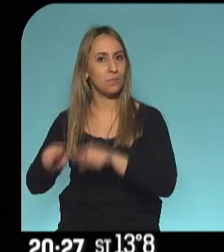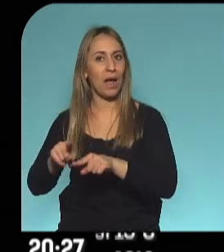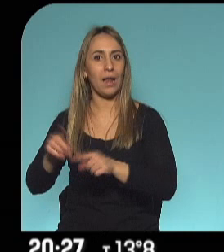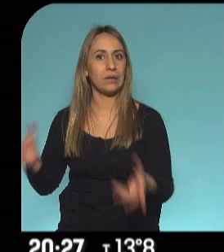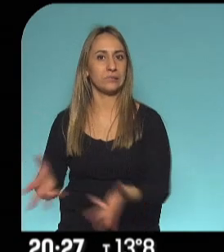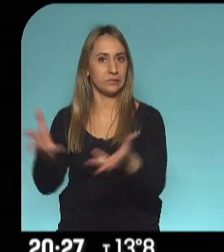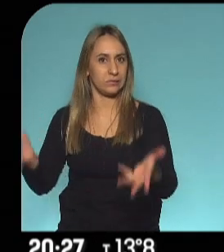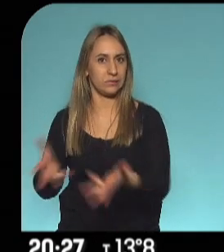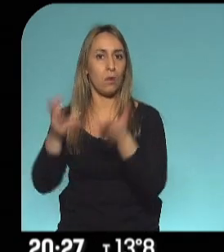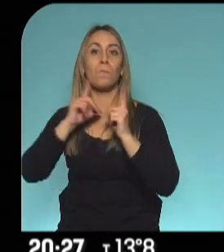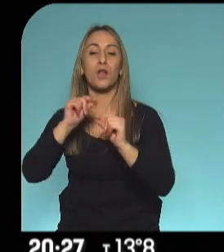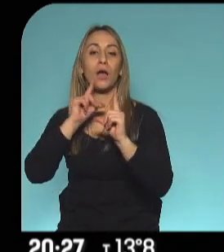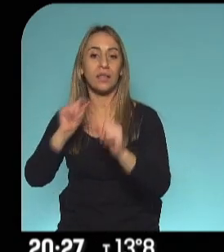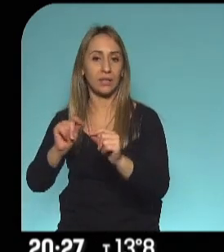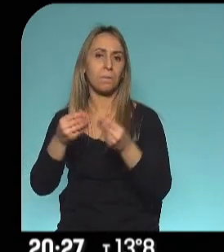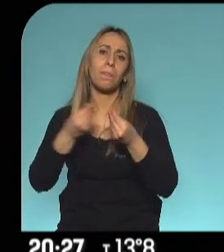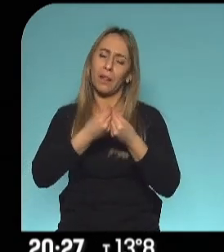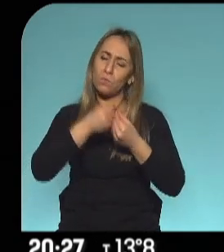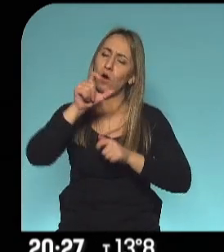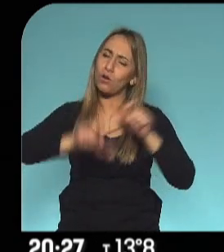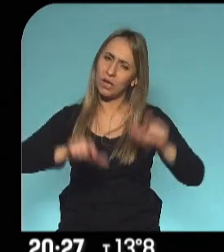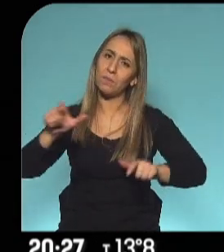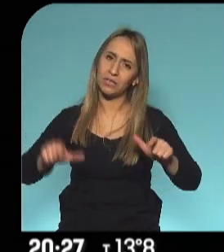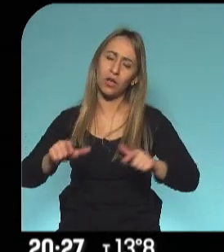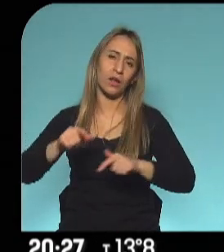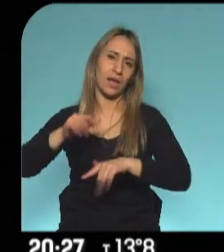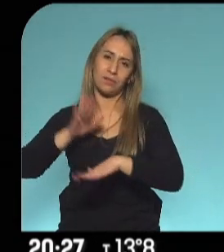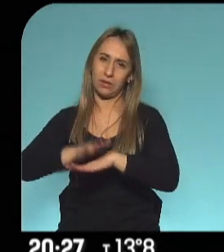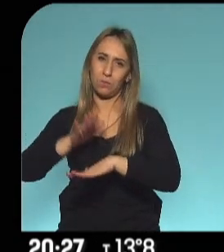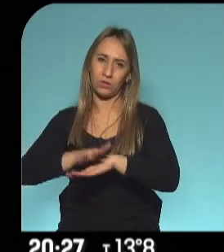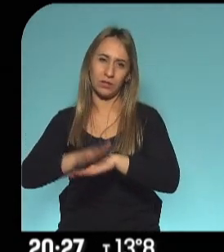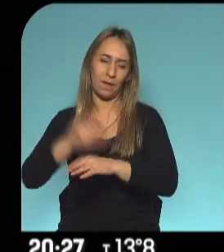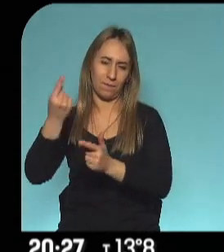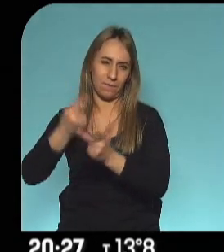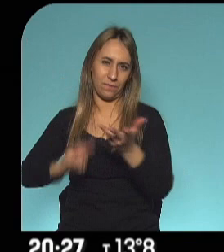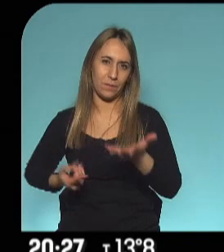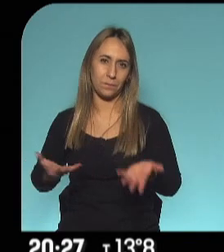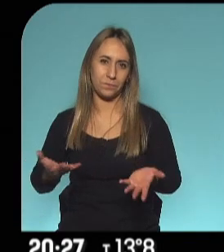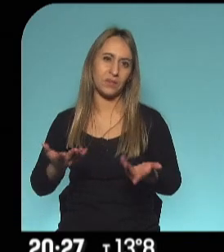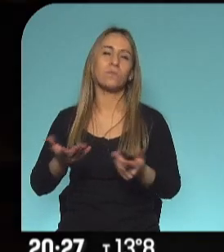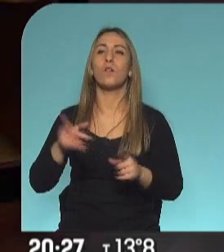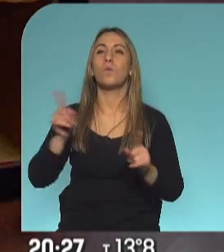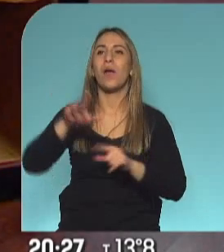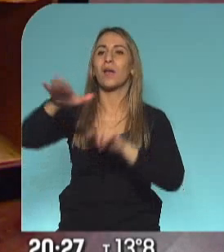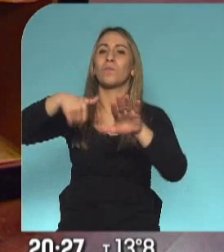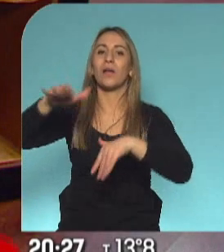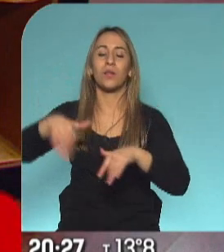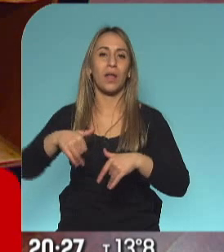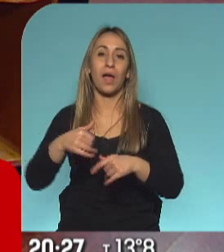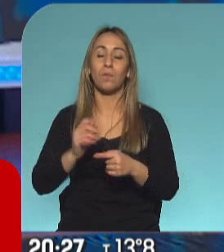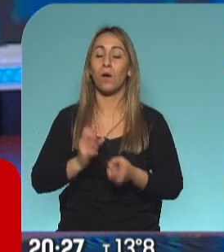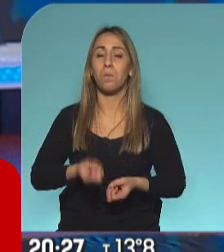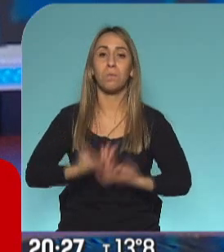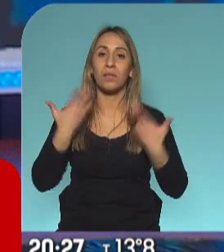protesta de hoy. Hubo muchos referentes, por eso también, lejos de pensar en una convocatoria espontánea de redes,